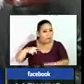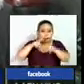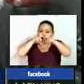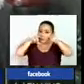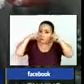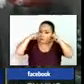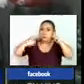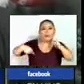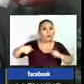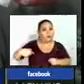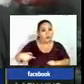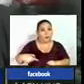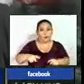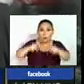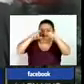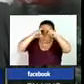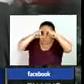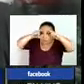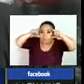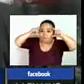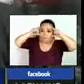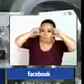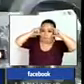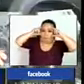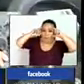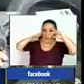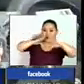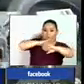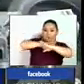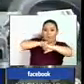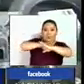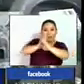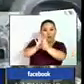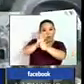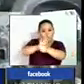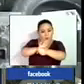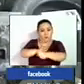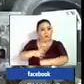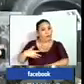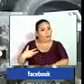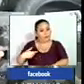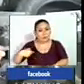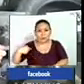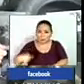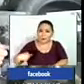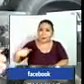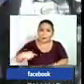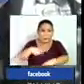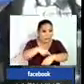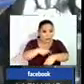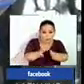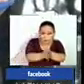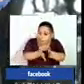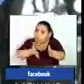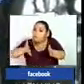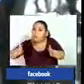y estamos ocupando los lentes para evitar el coronavirus. Esto lo vamos a implementar todo el tiempo de aquí en adelante,